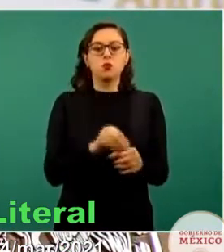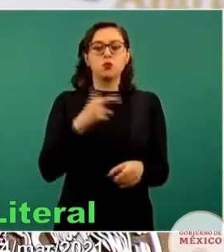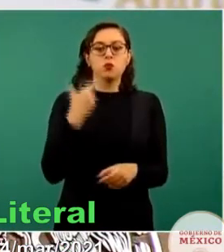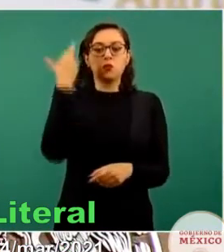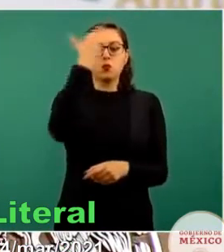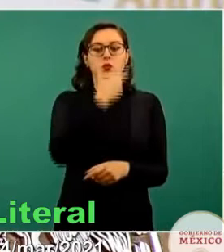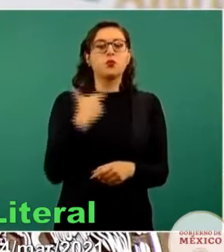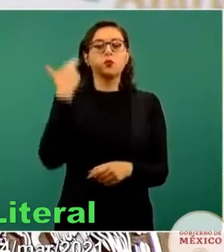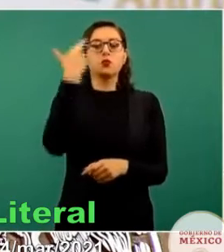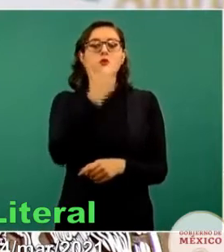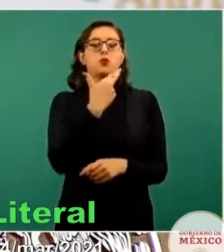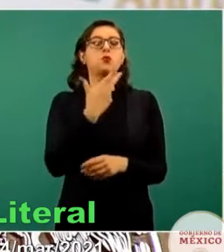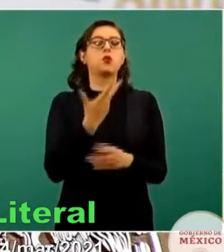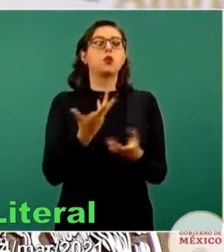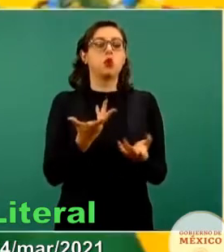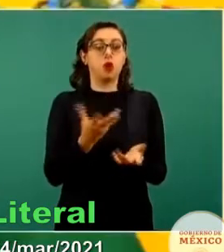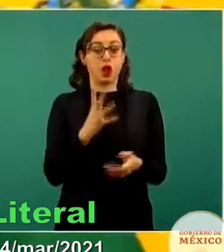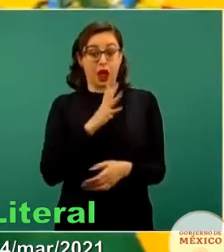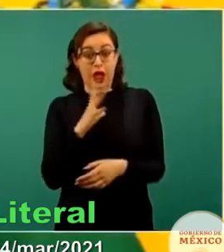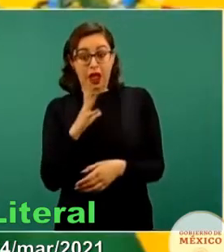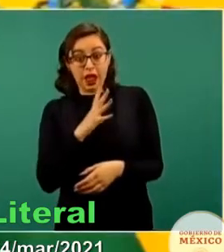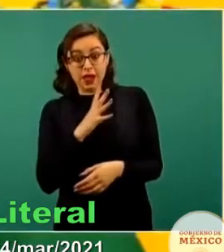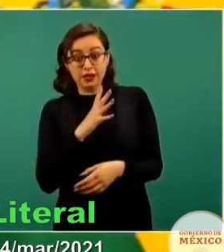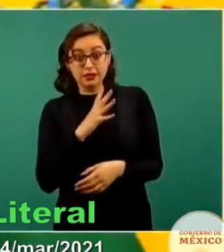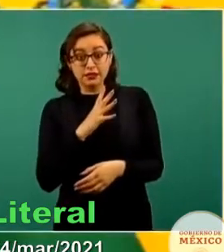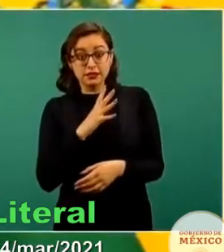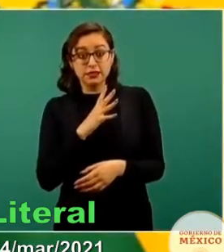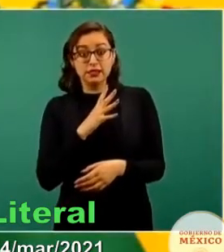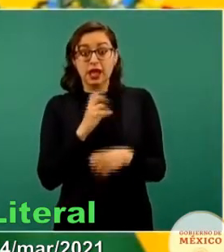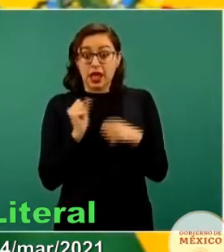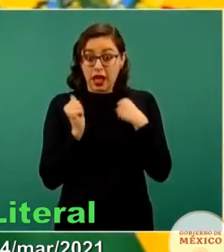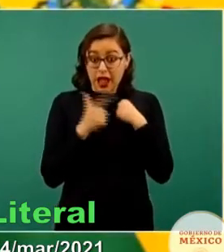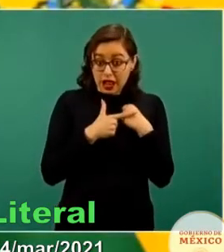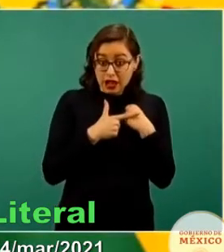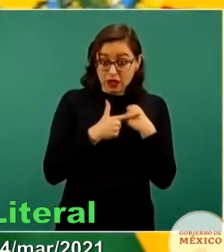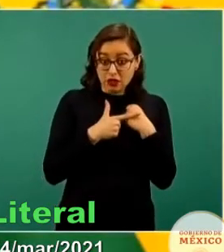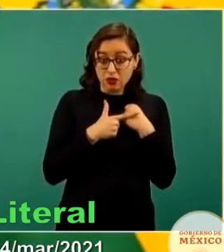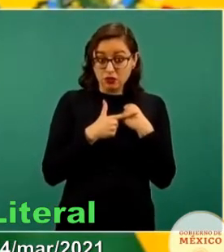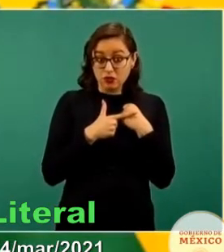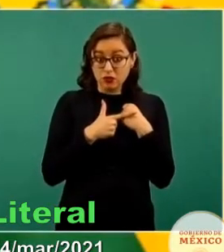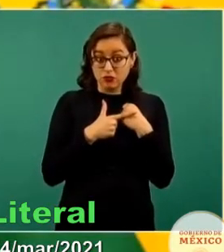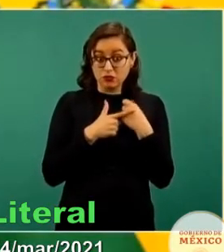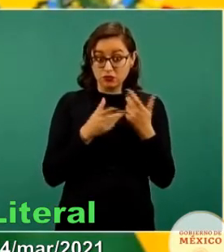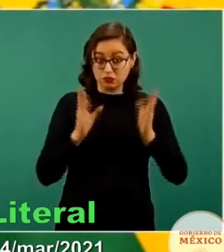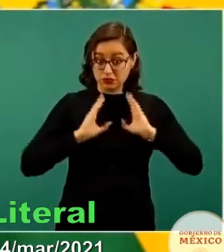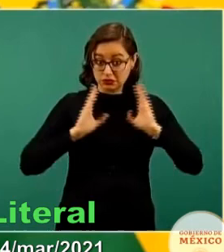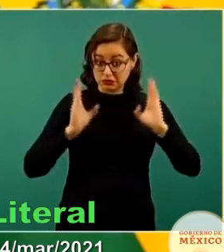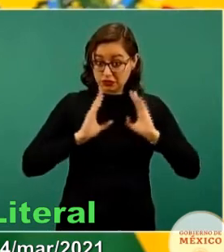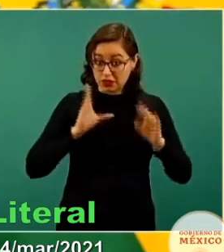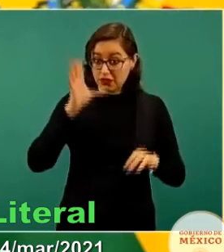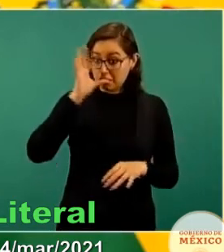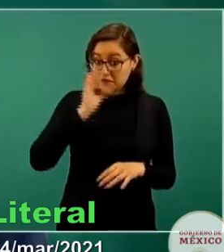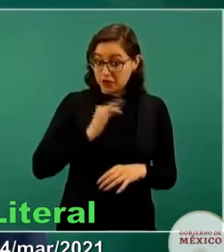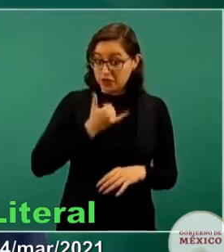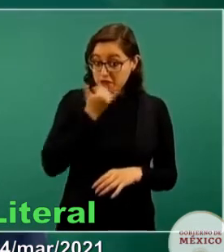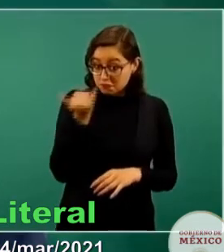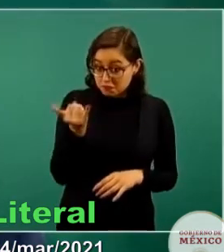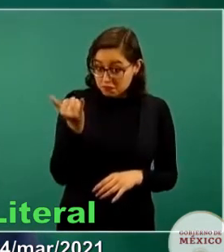ver si hubo un uso indebido de la fuerza,